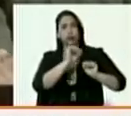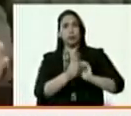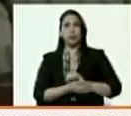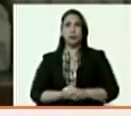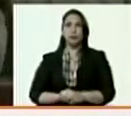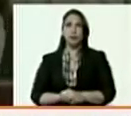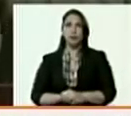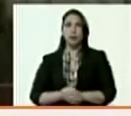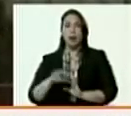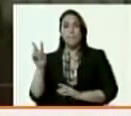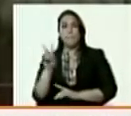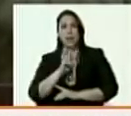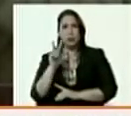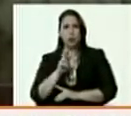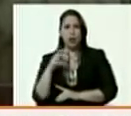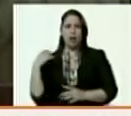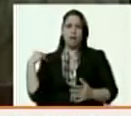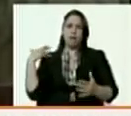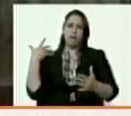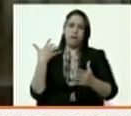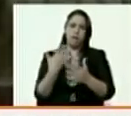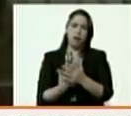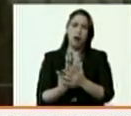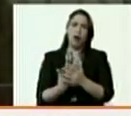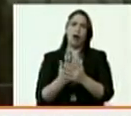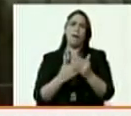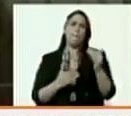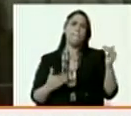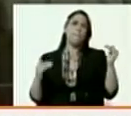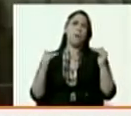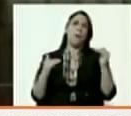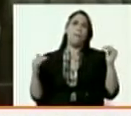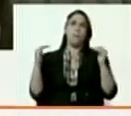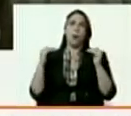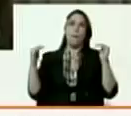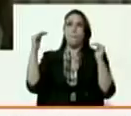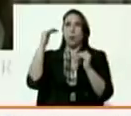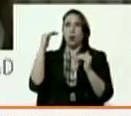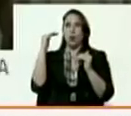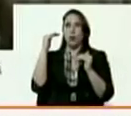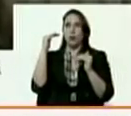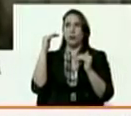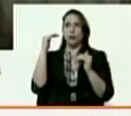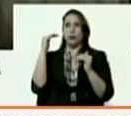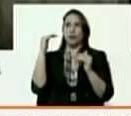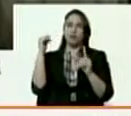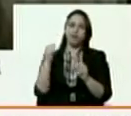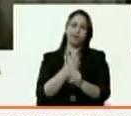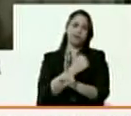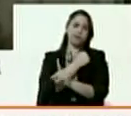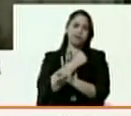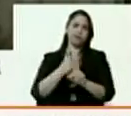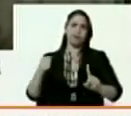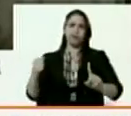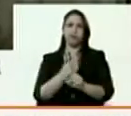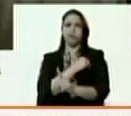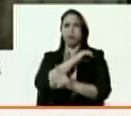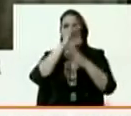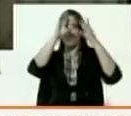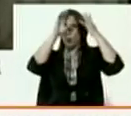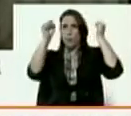Y Venezuela ha venido en una escalada, pues, en una escalada de agresión